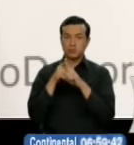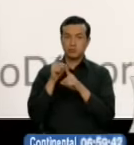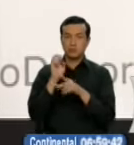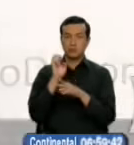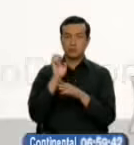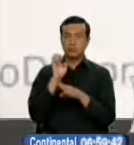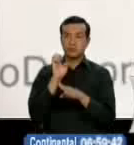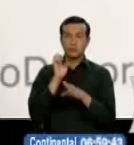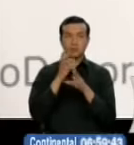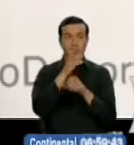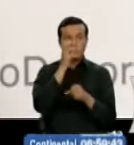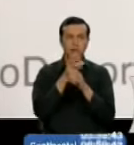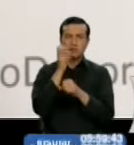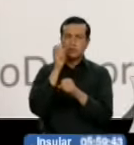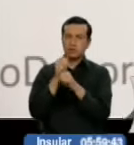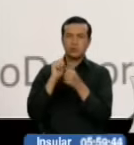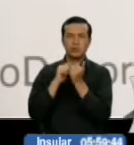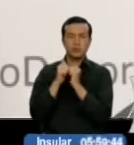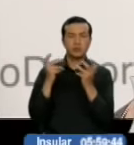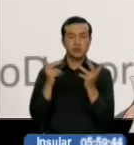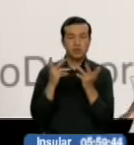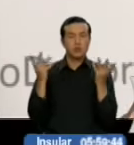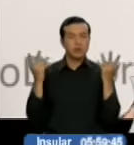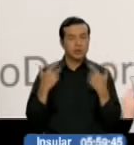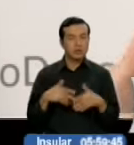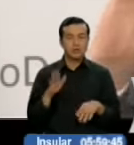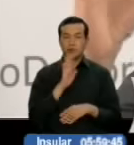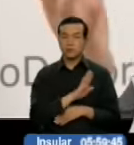por deporte. Son cosas que al final nos ha tocado